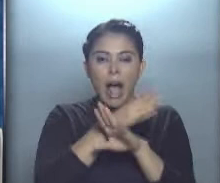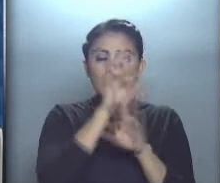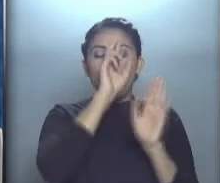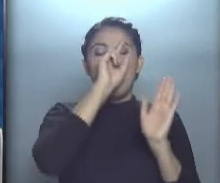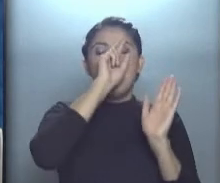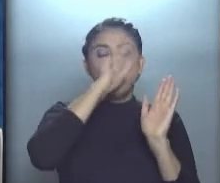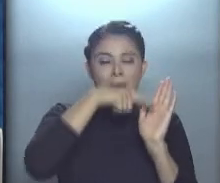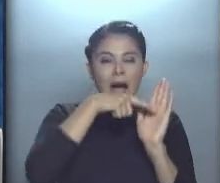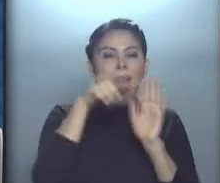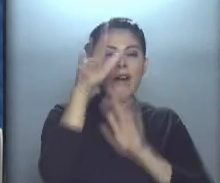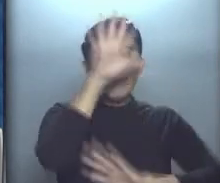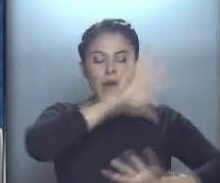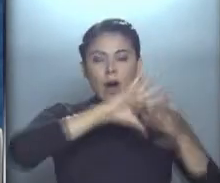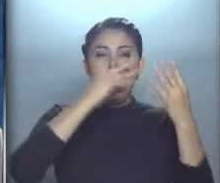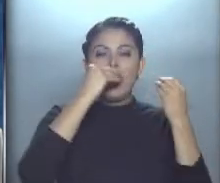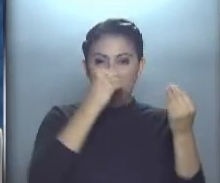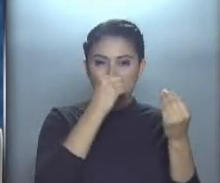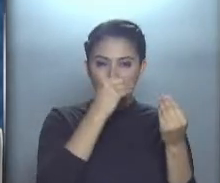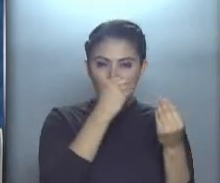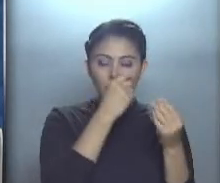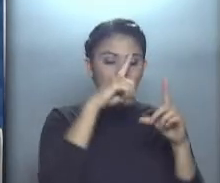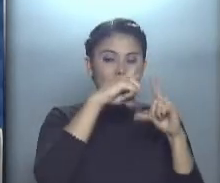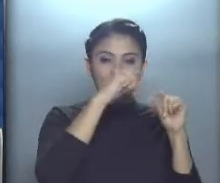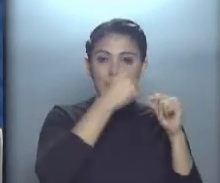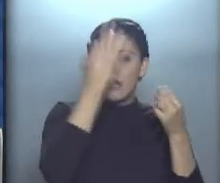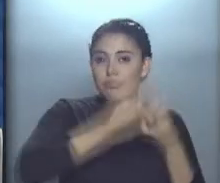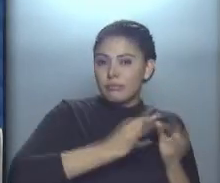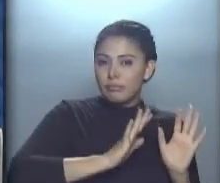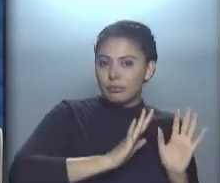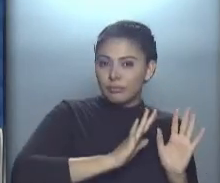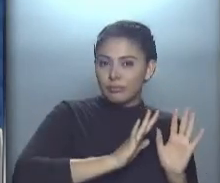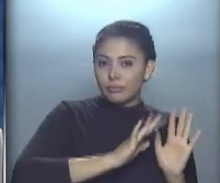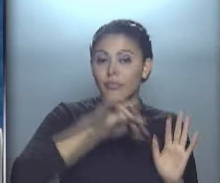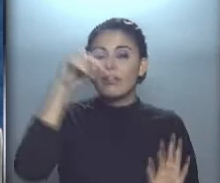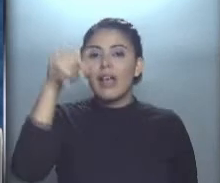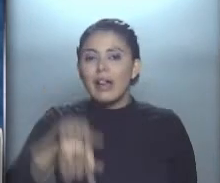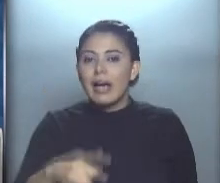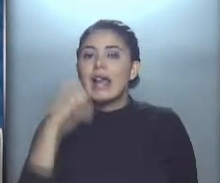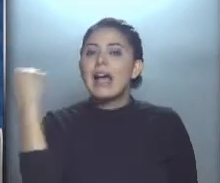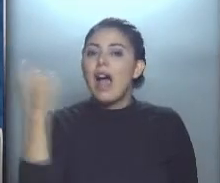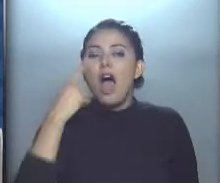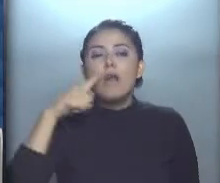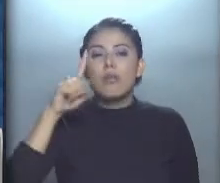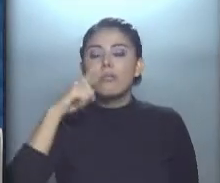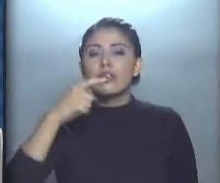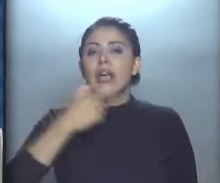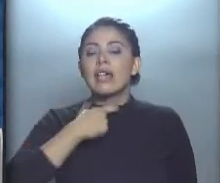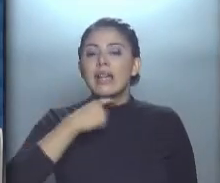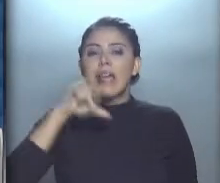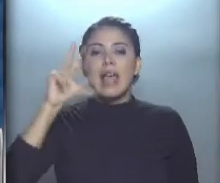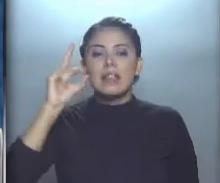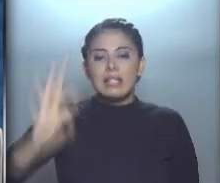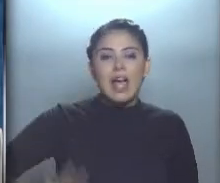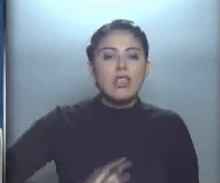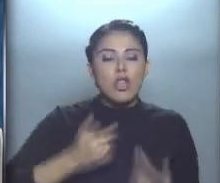carácter conceptual y metodológico en una fecha y en un momento determinado. Aquí se pretendió empañar 30 años de democracia